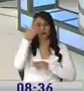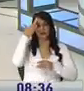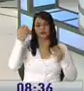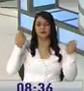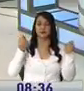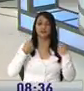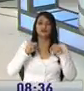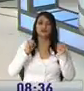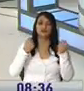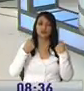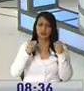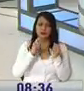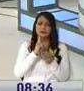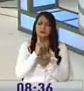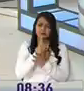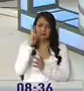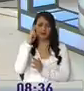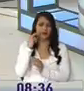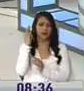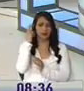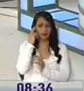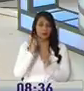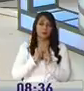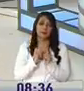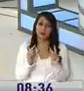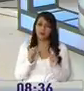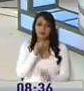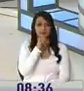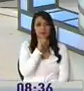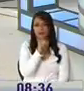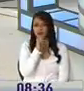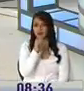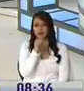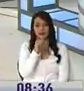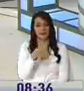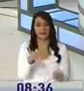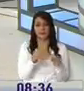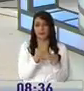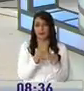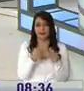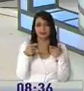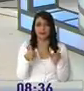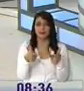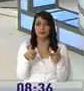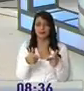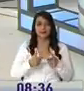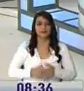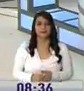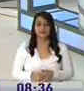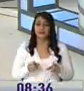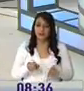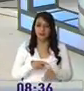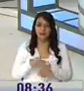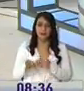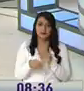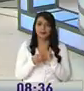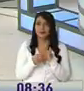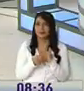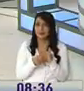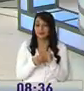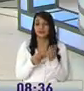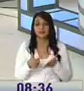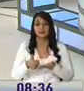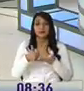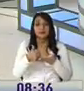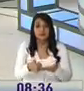lo dudo que es así pero creo que no basta hay que hacer más hay que tener más cuadrillas hay que dar tiempo extra hay que ayudar